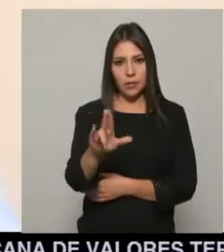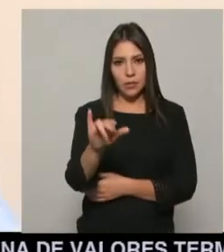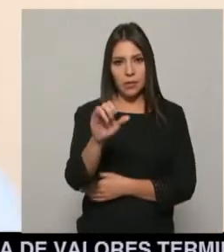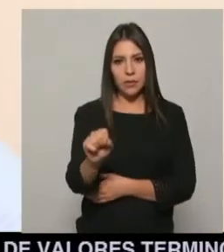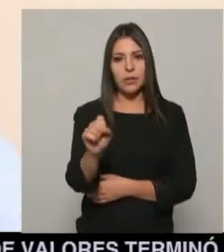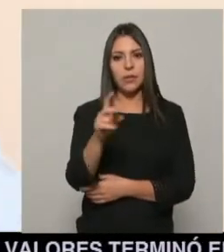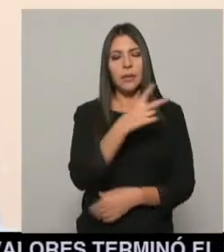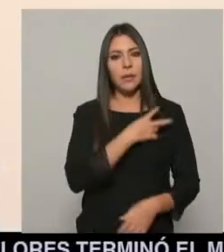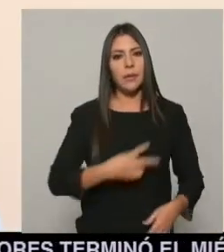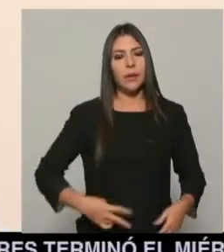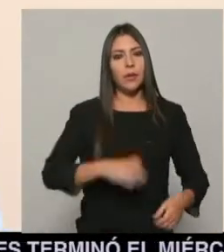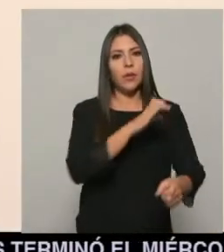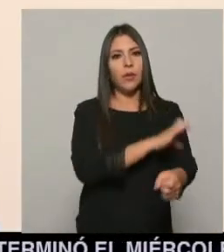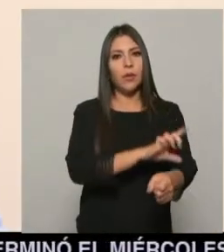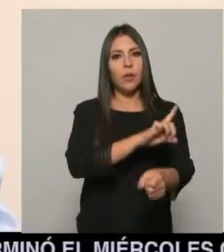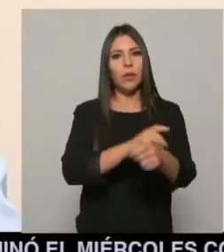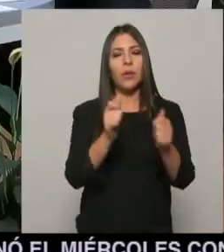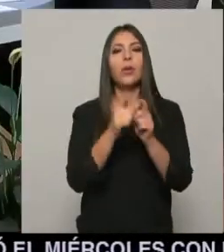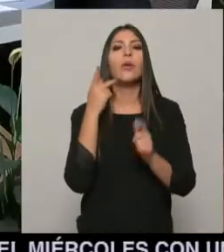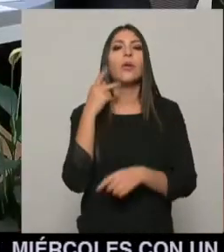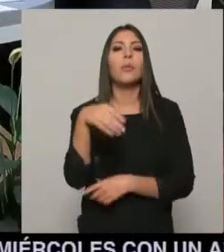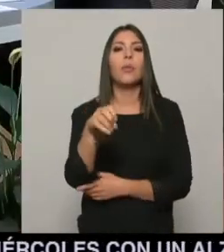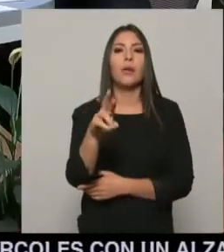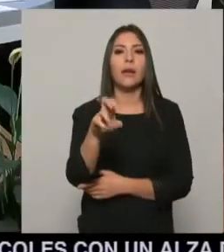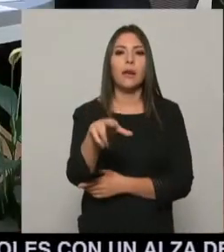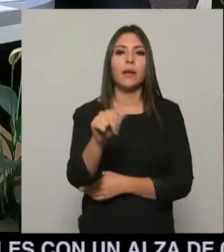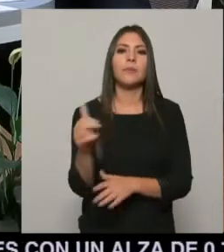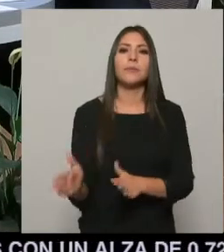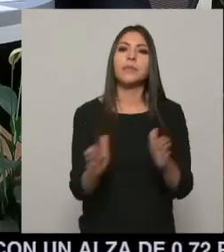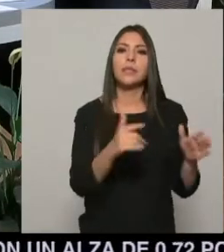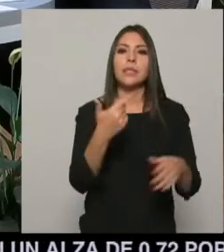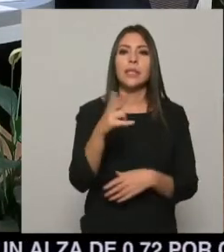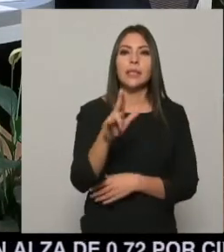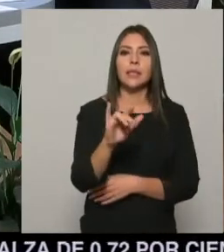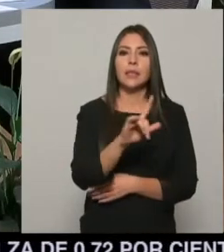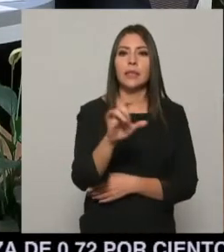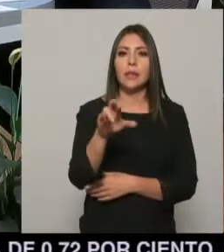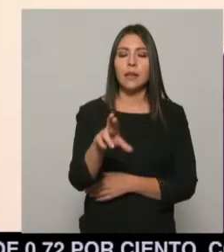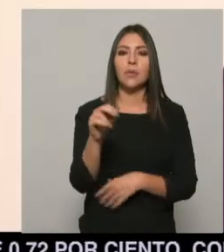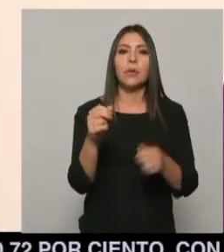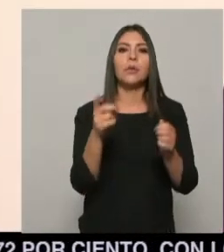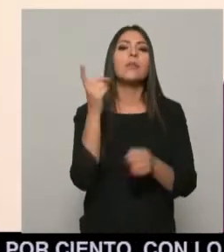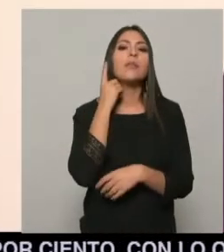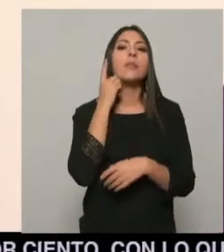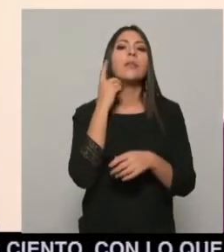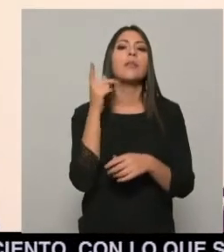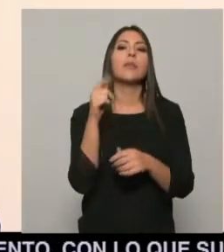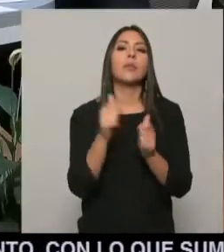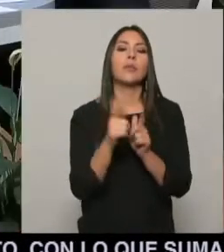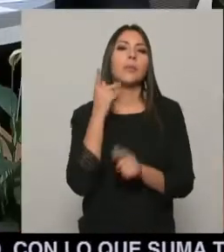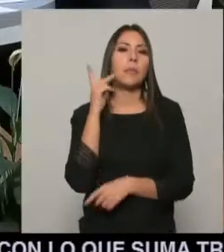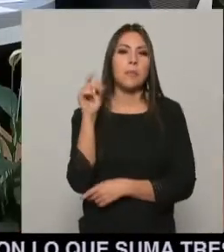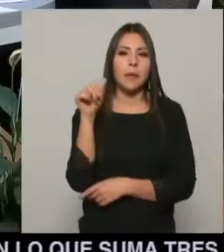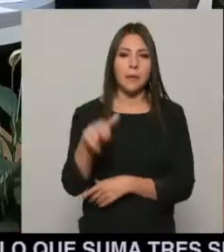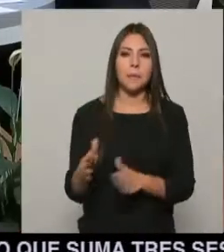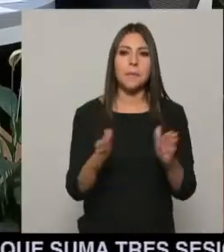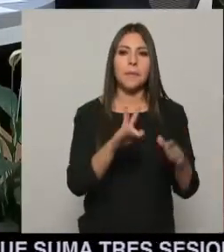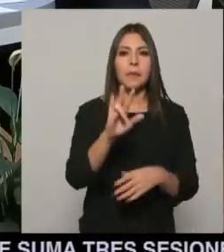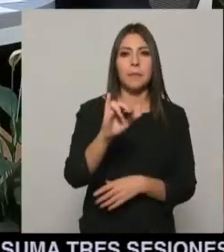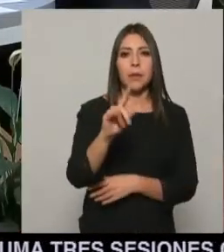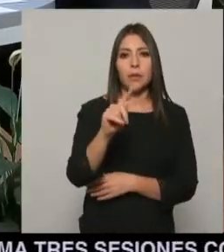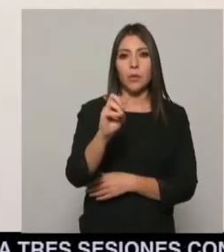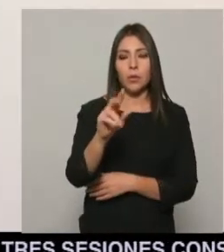de la bancada parlamentaria de Morena, Guillermo Lerdo de Tejada, diputado del Partido Revolucionario Institucional, Víctor Hugo